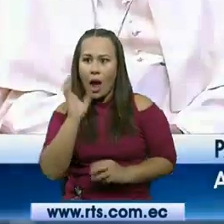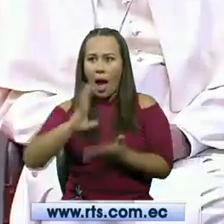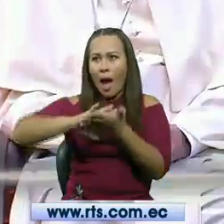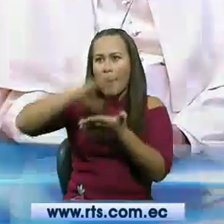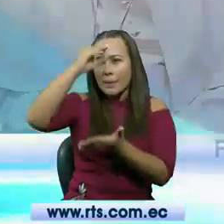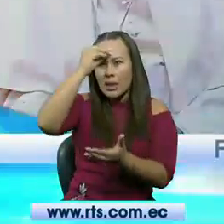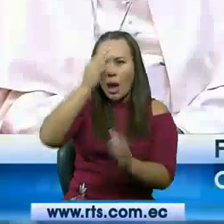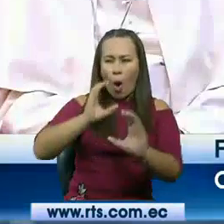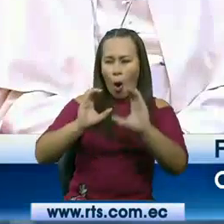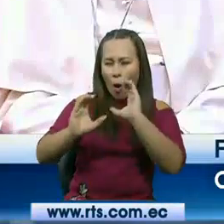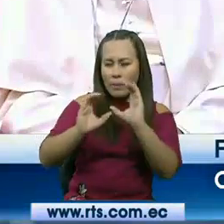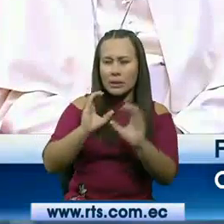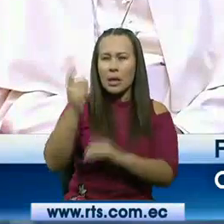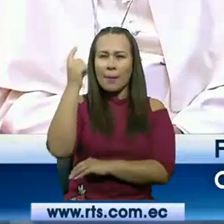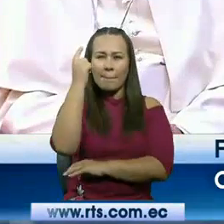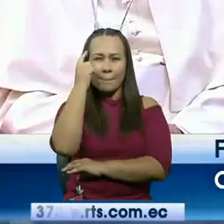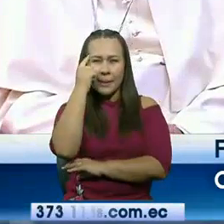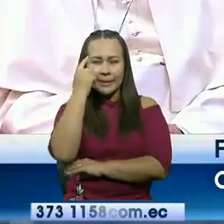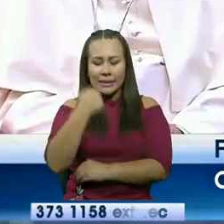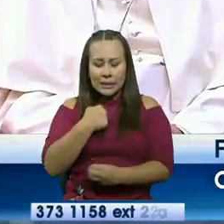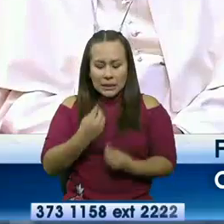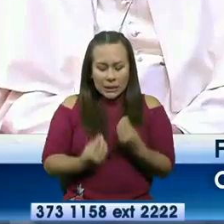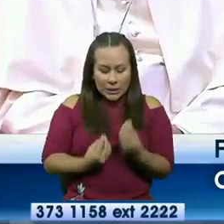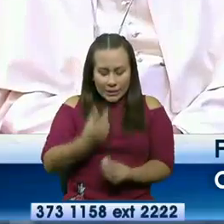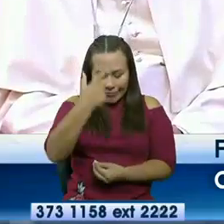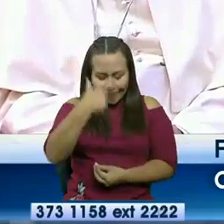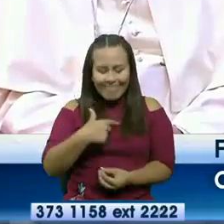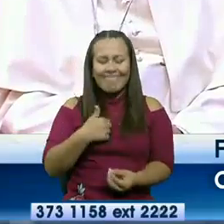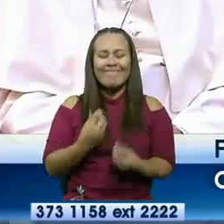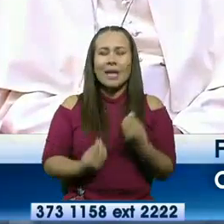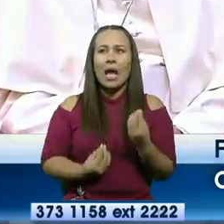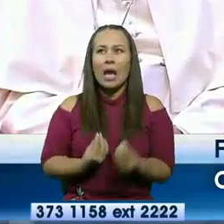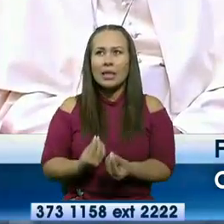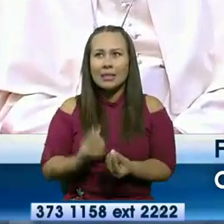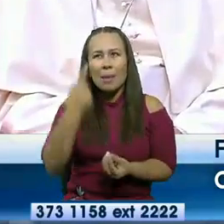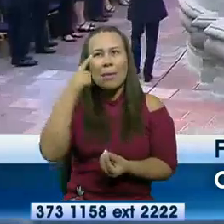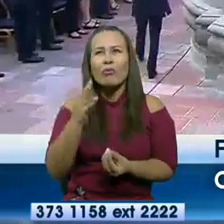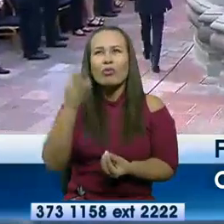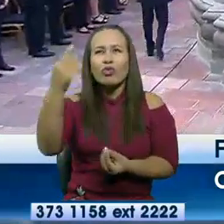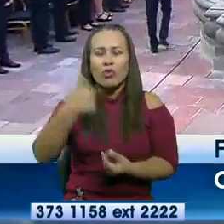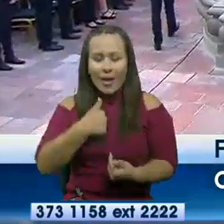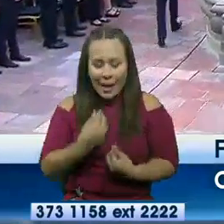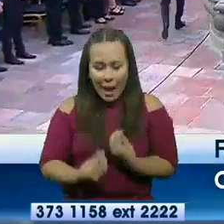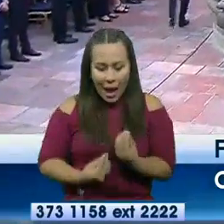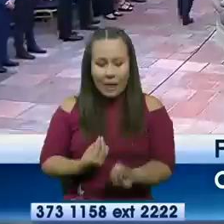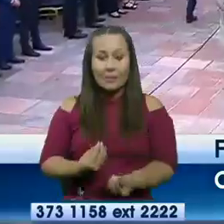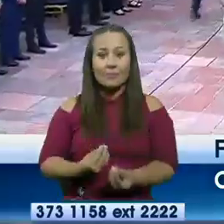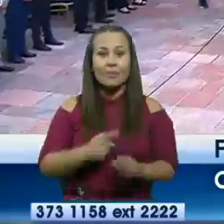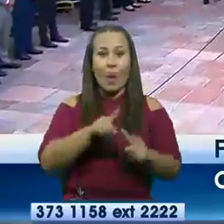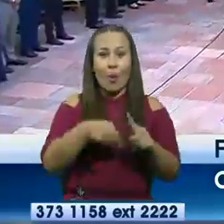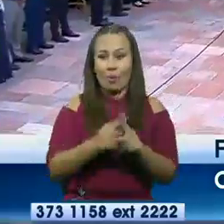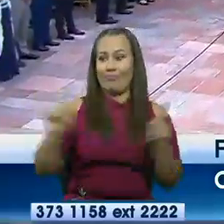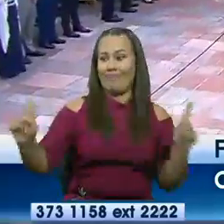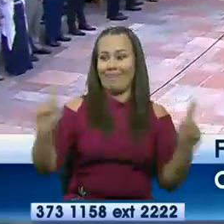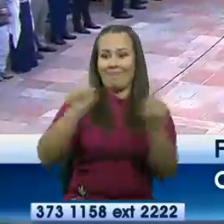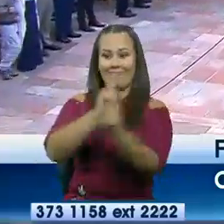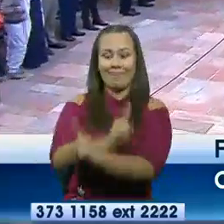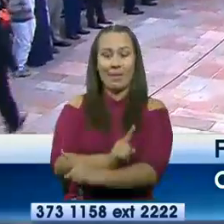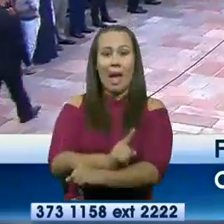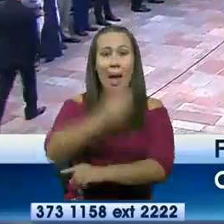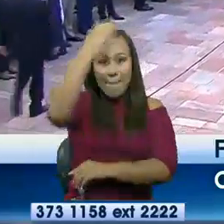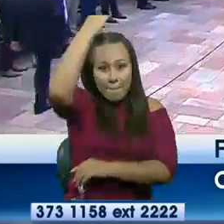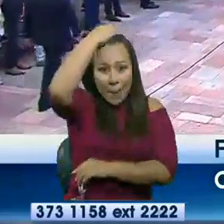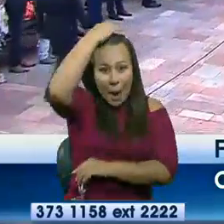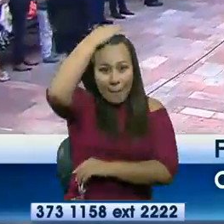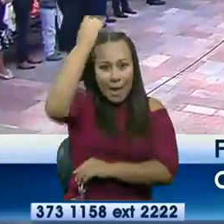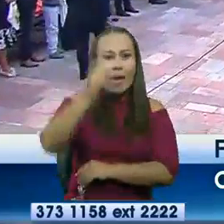conversar, reflexionar sobre lo que somos, sobre lo que hacemos, sobre lo que queremos. Al tomar la palabra, el sumo pontífice destacó la